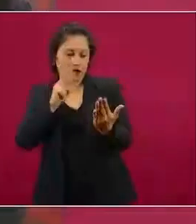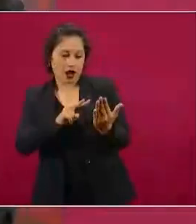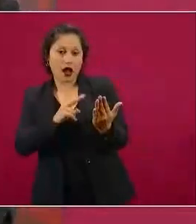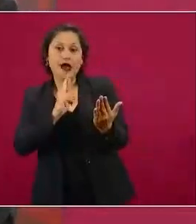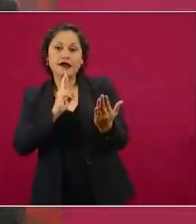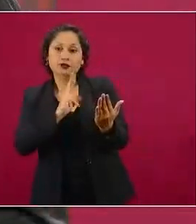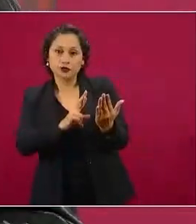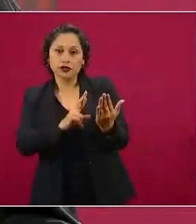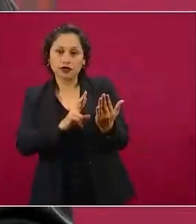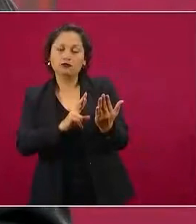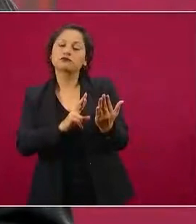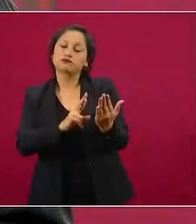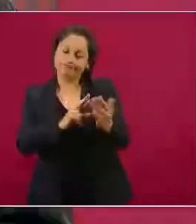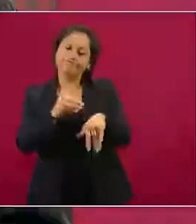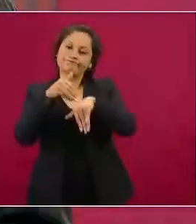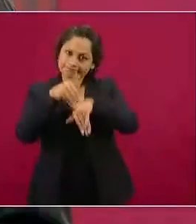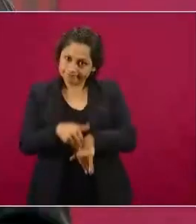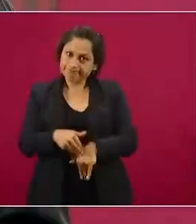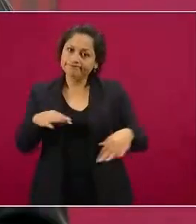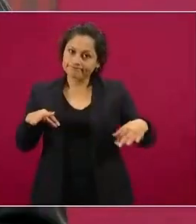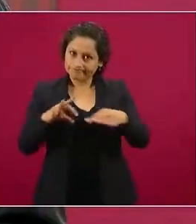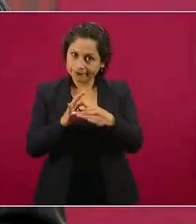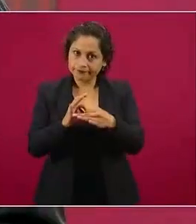a ese resultado,